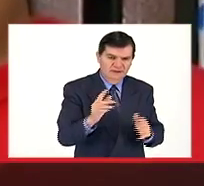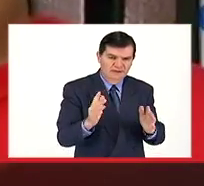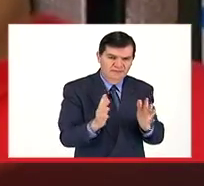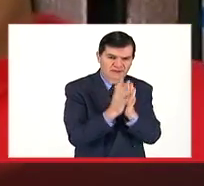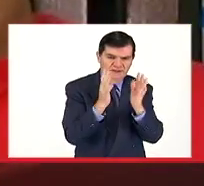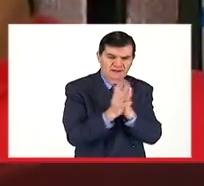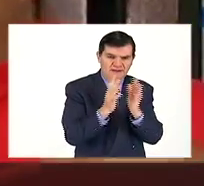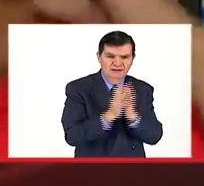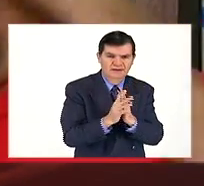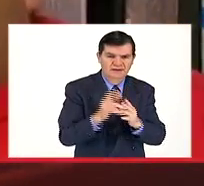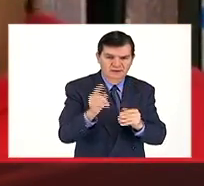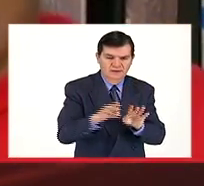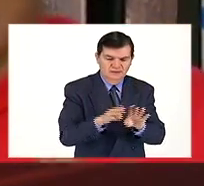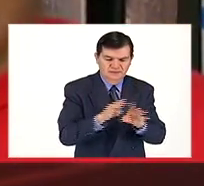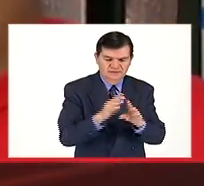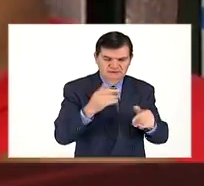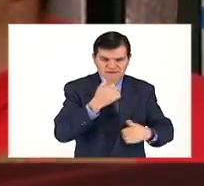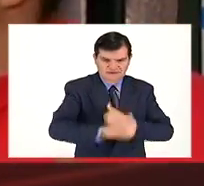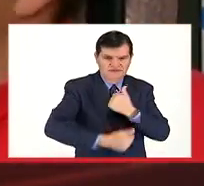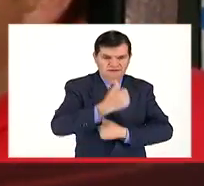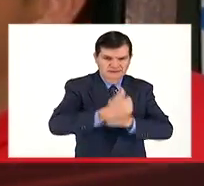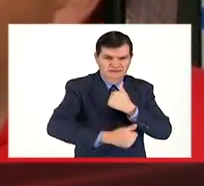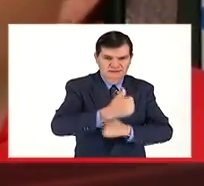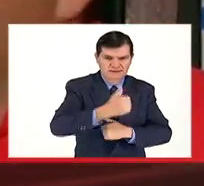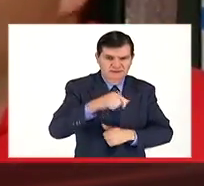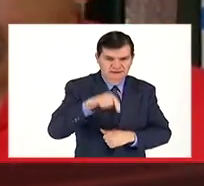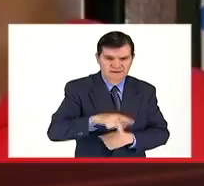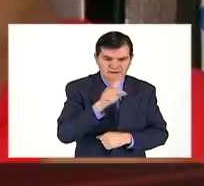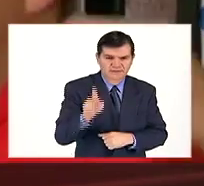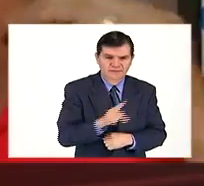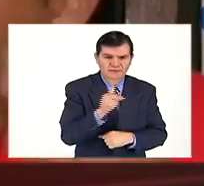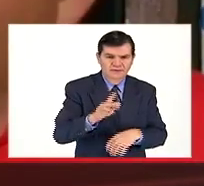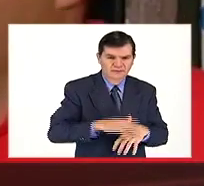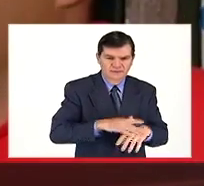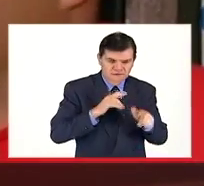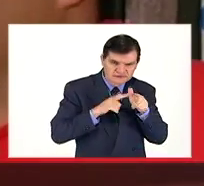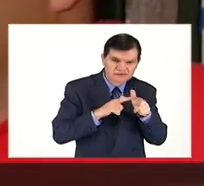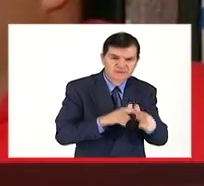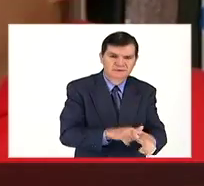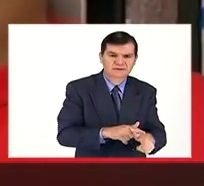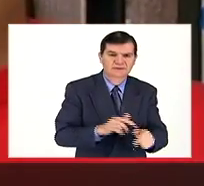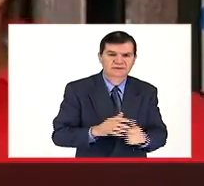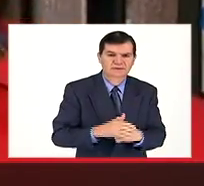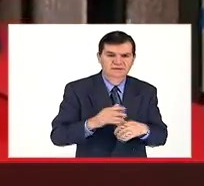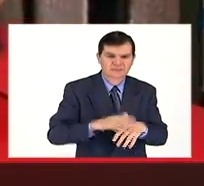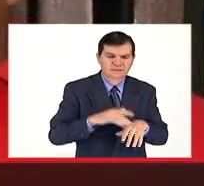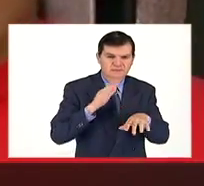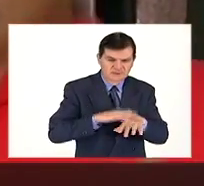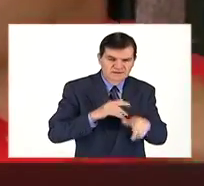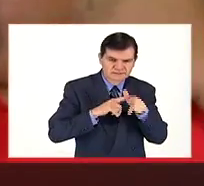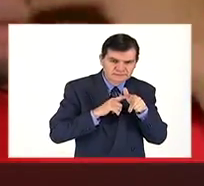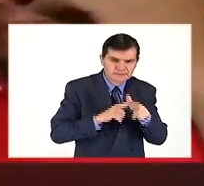sido una batalla que ha dado nuestro pueblo por permanecer, por seguir